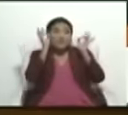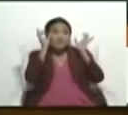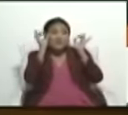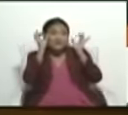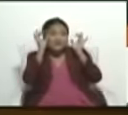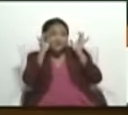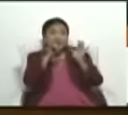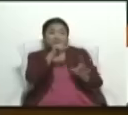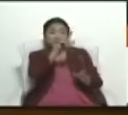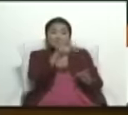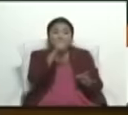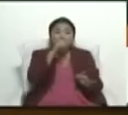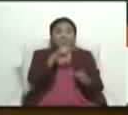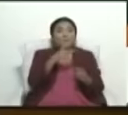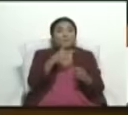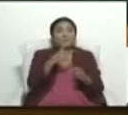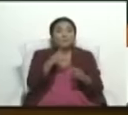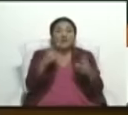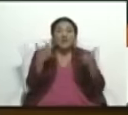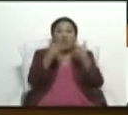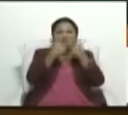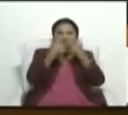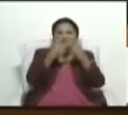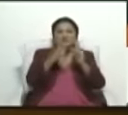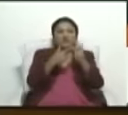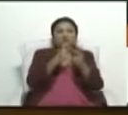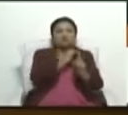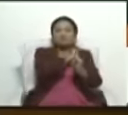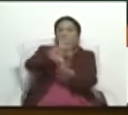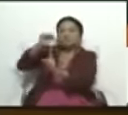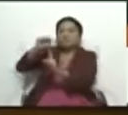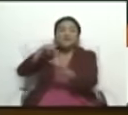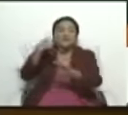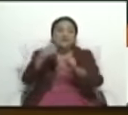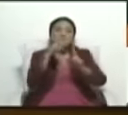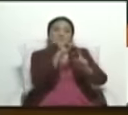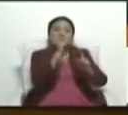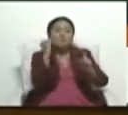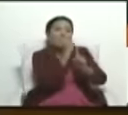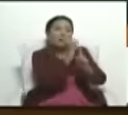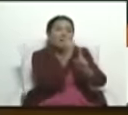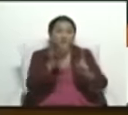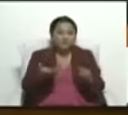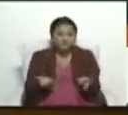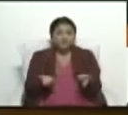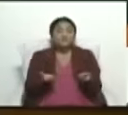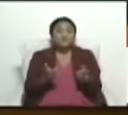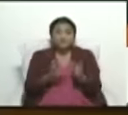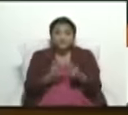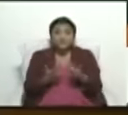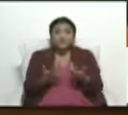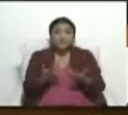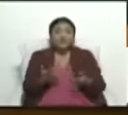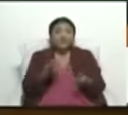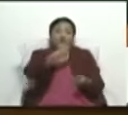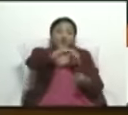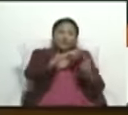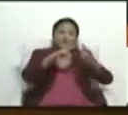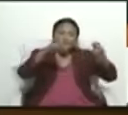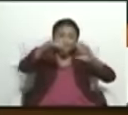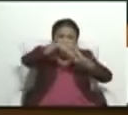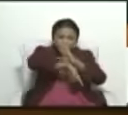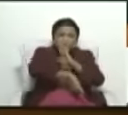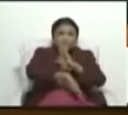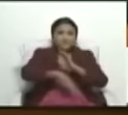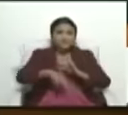un homicidio-suicidio producto de una riña. Para que eso sea así, vean que las experticias no fallaron, la exhumación